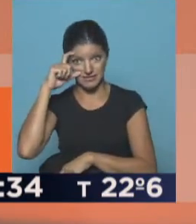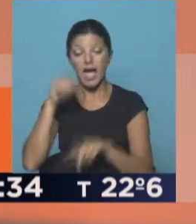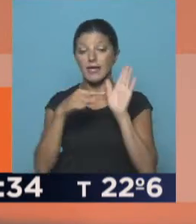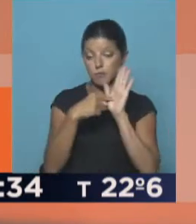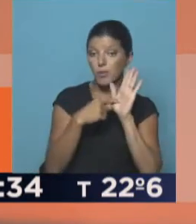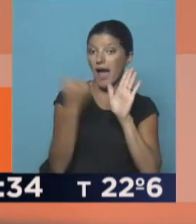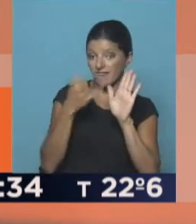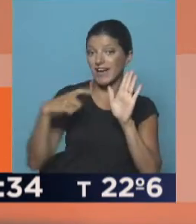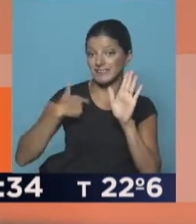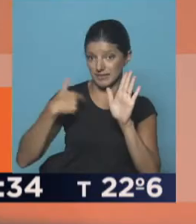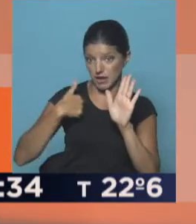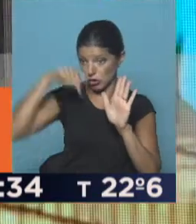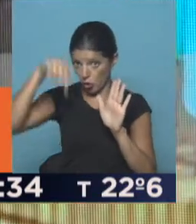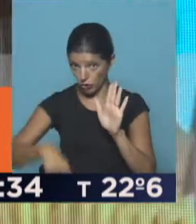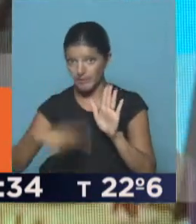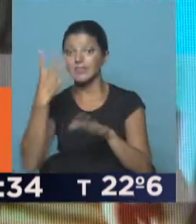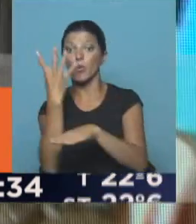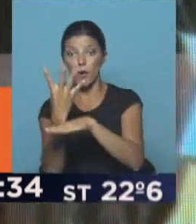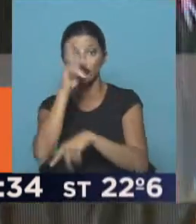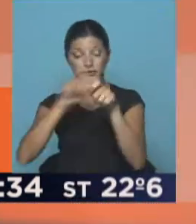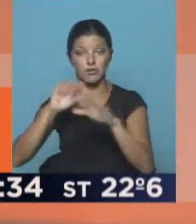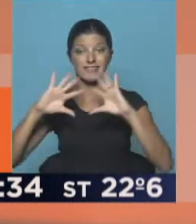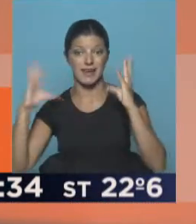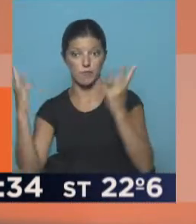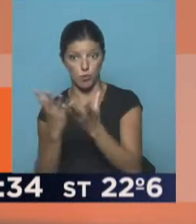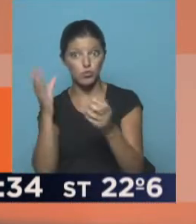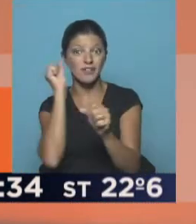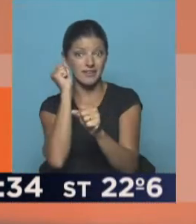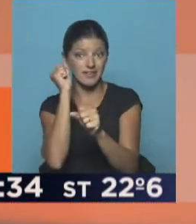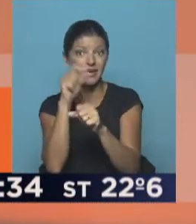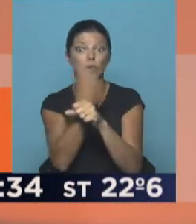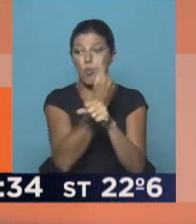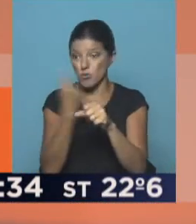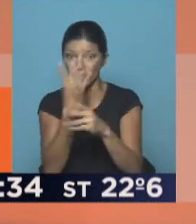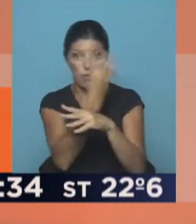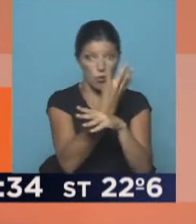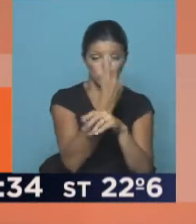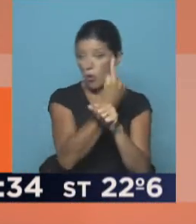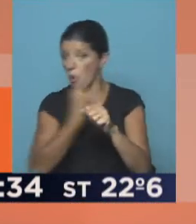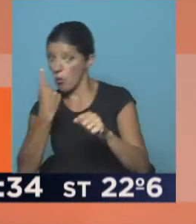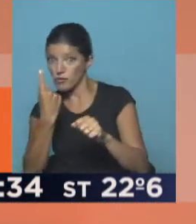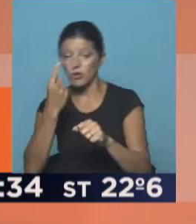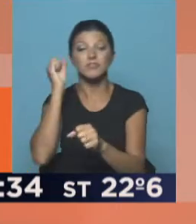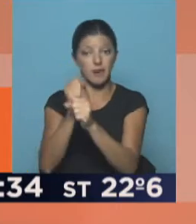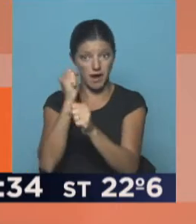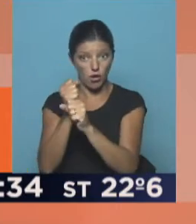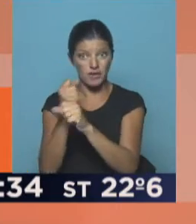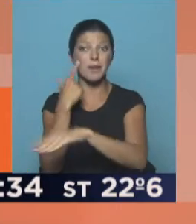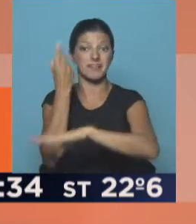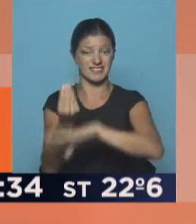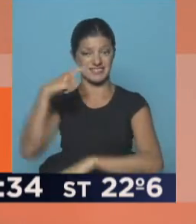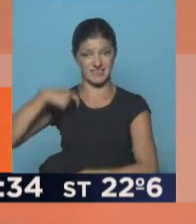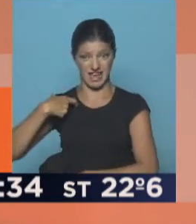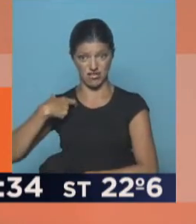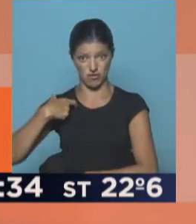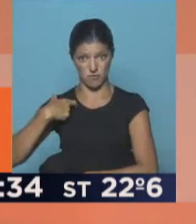Hoy 1 de cada 4 trabajadores en el mundo tiene un empleo, es decir, un empleo remunerado y está representado por su sindicato.